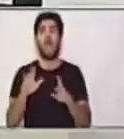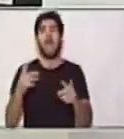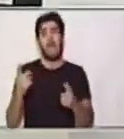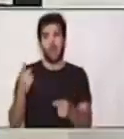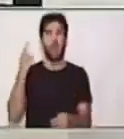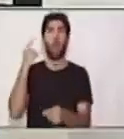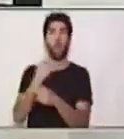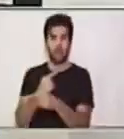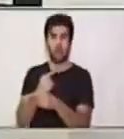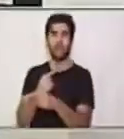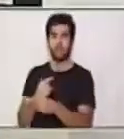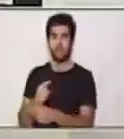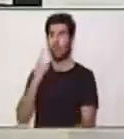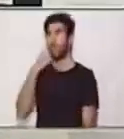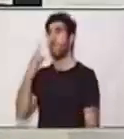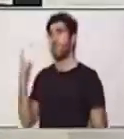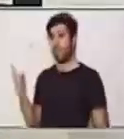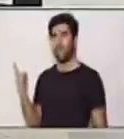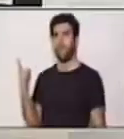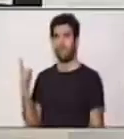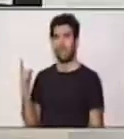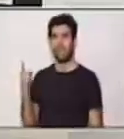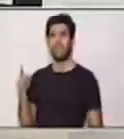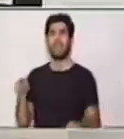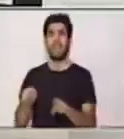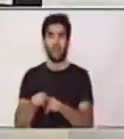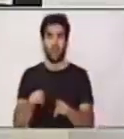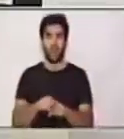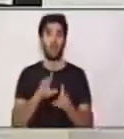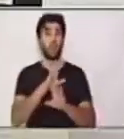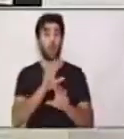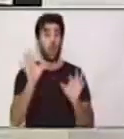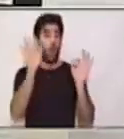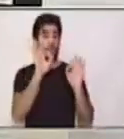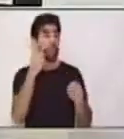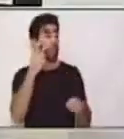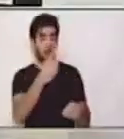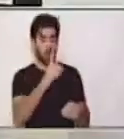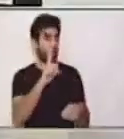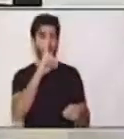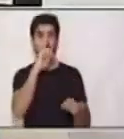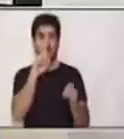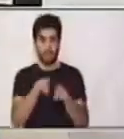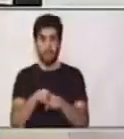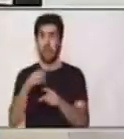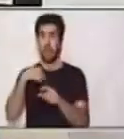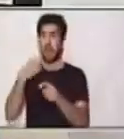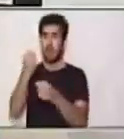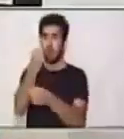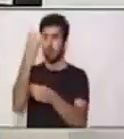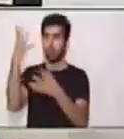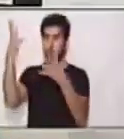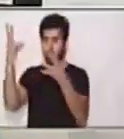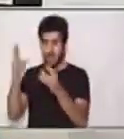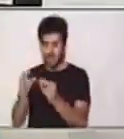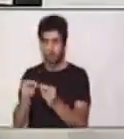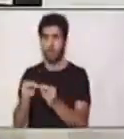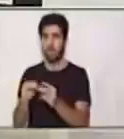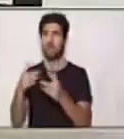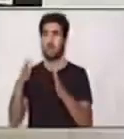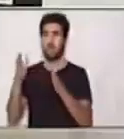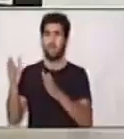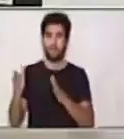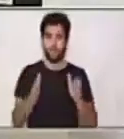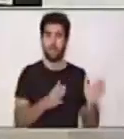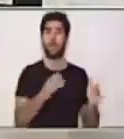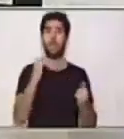no solamente se puede chequear de manera visual, sino que también por medio de una fórmula. Y por último tenemos la